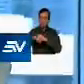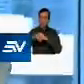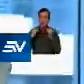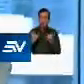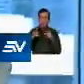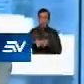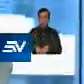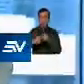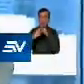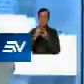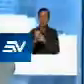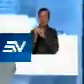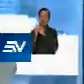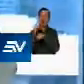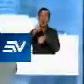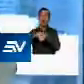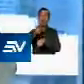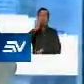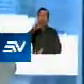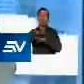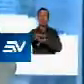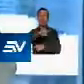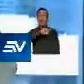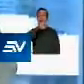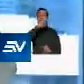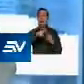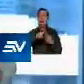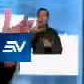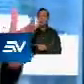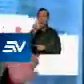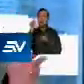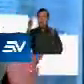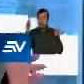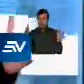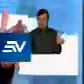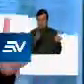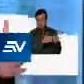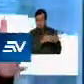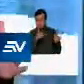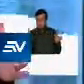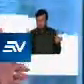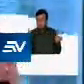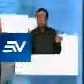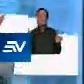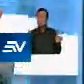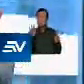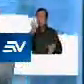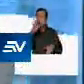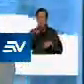queda empieza hoy a las 4 de la tarde y hasta el próximo lunes al menos. Tendremos más horas de